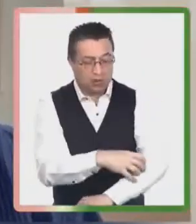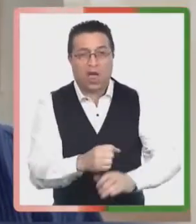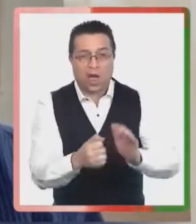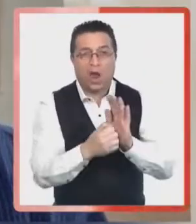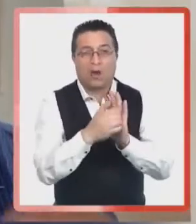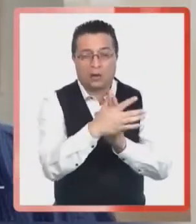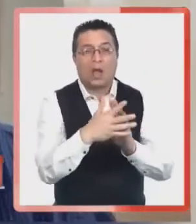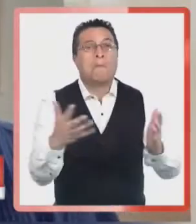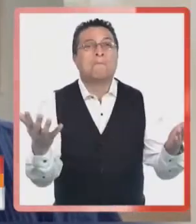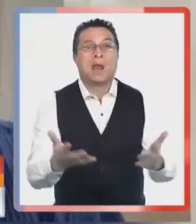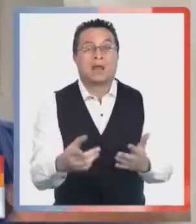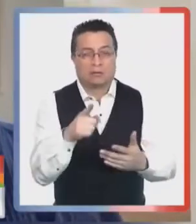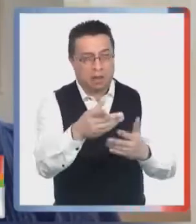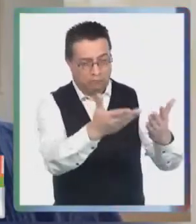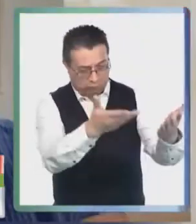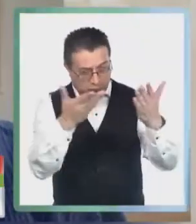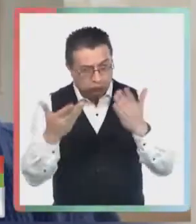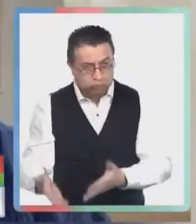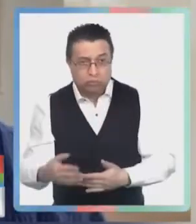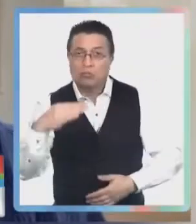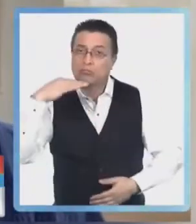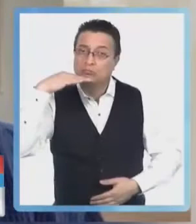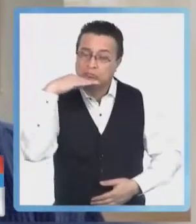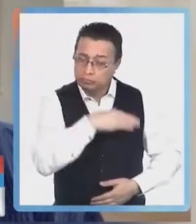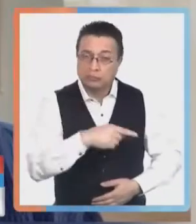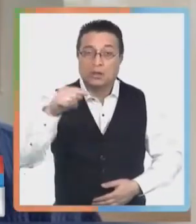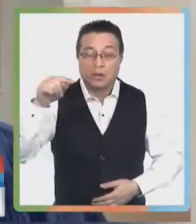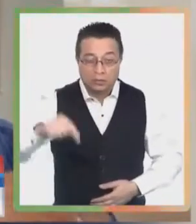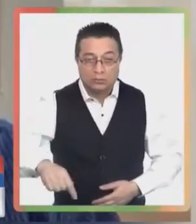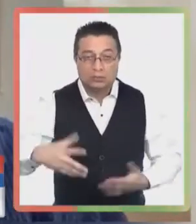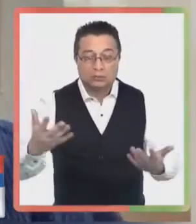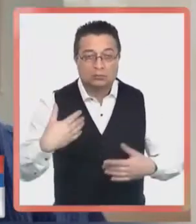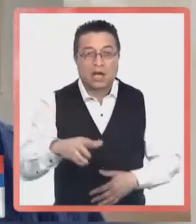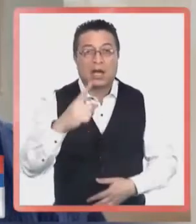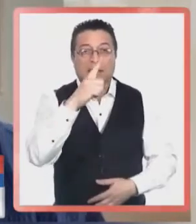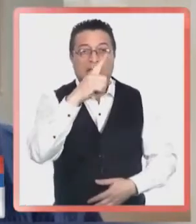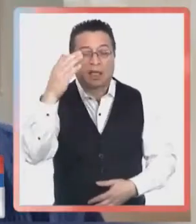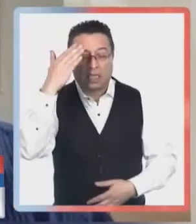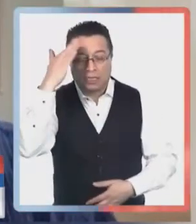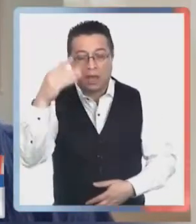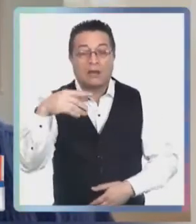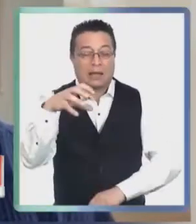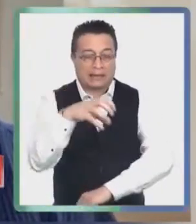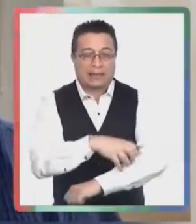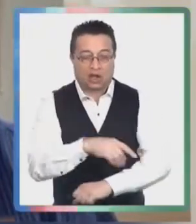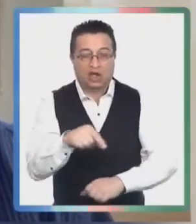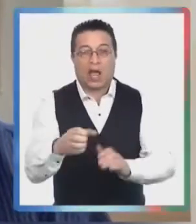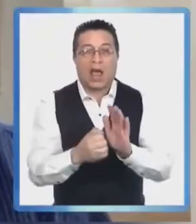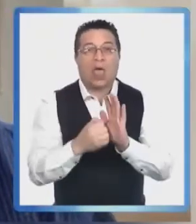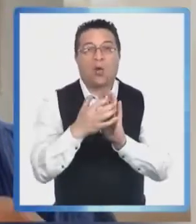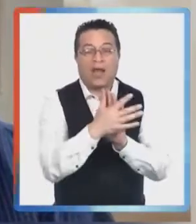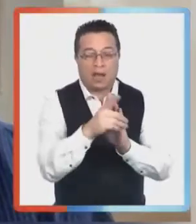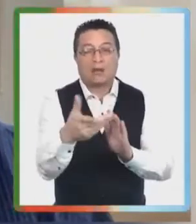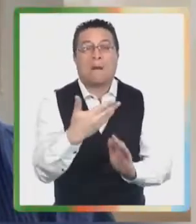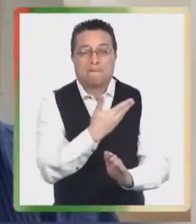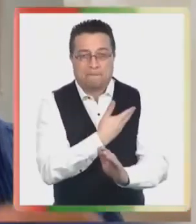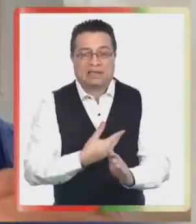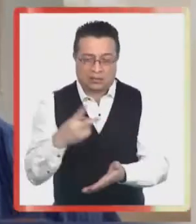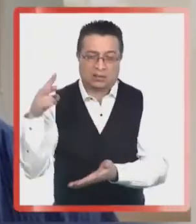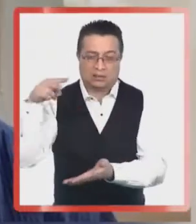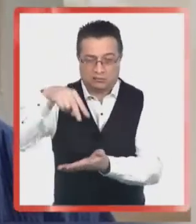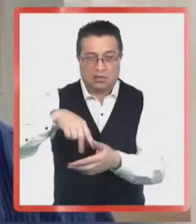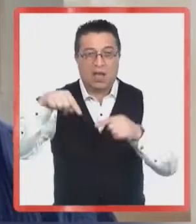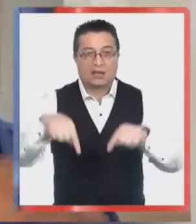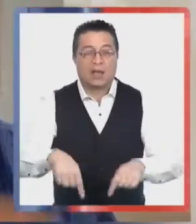la Araucanía para que él visite de una vez por todas, ¿cierto?, después de 100 días, la región de la Araucanía como presidente de